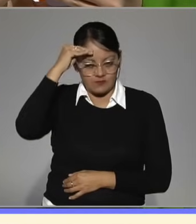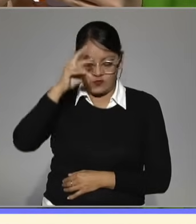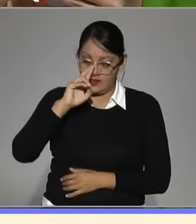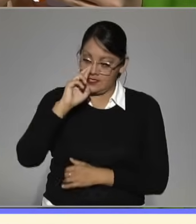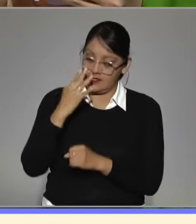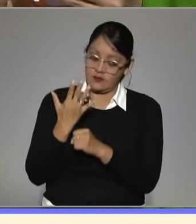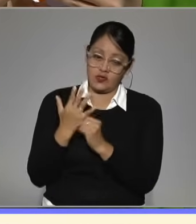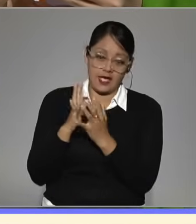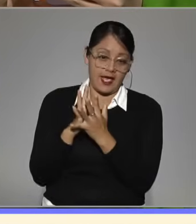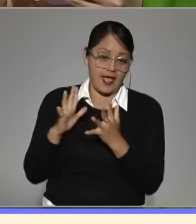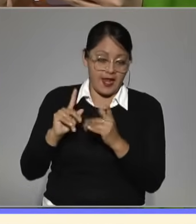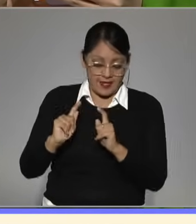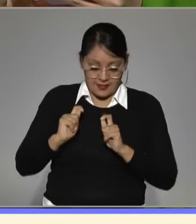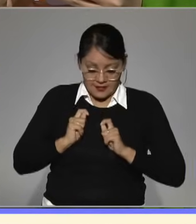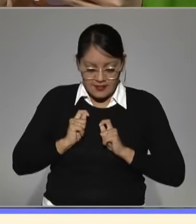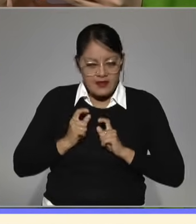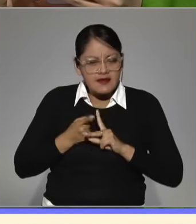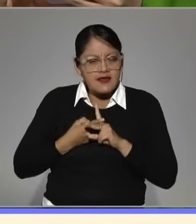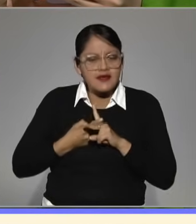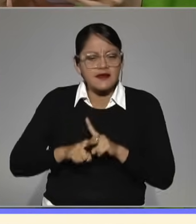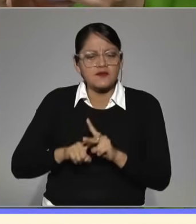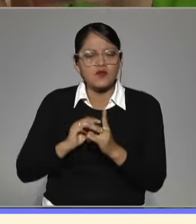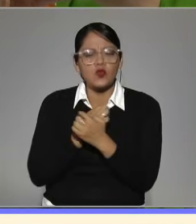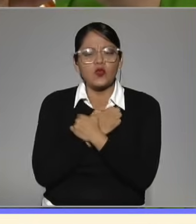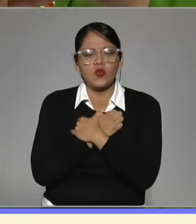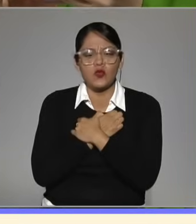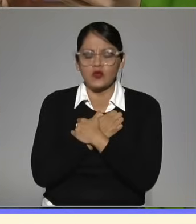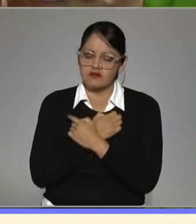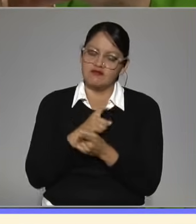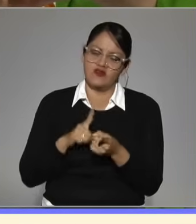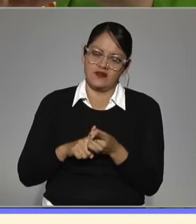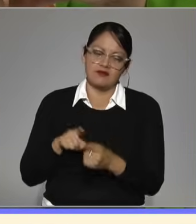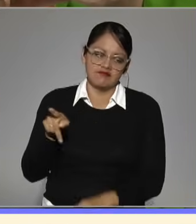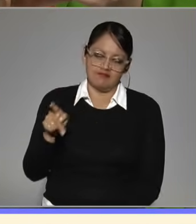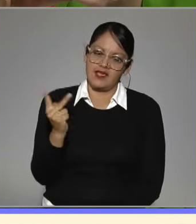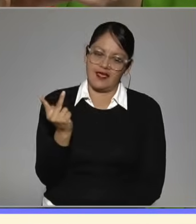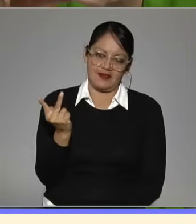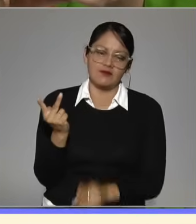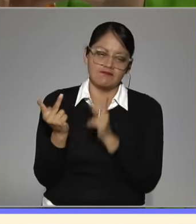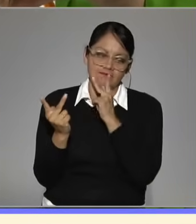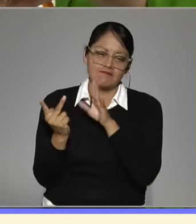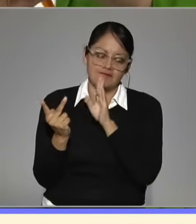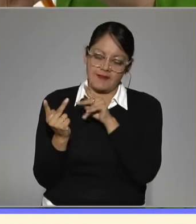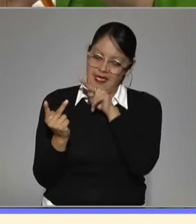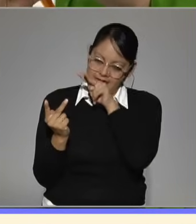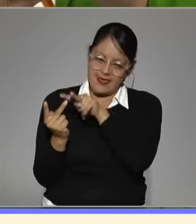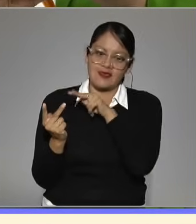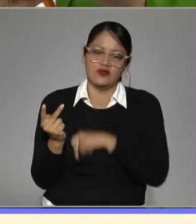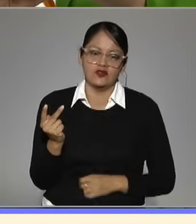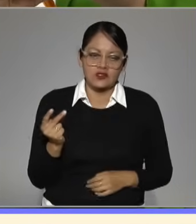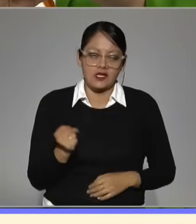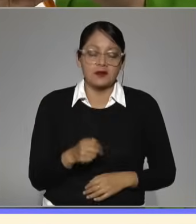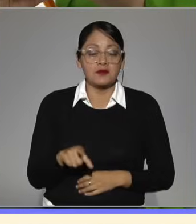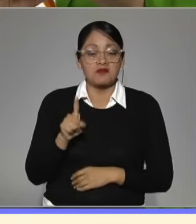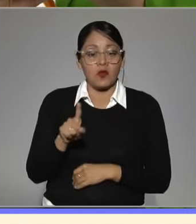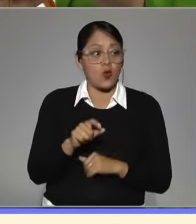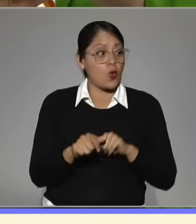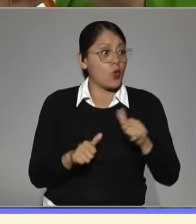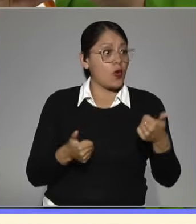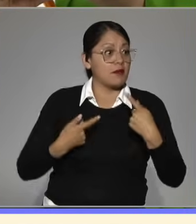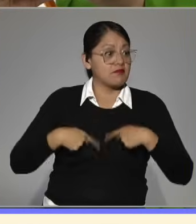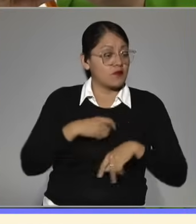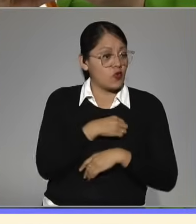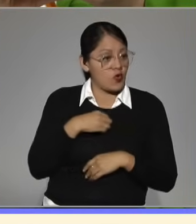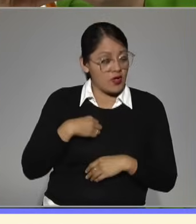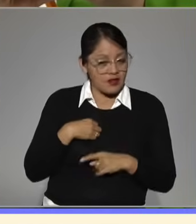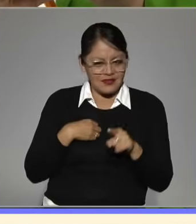y de dónde surge primordialmente la educación es de ellos, de los padres. Nadie tiene la obligación de soportar